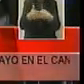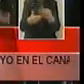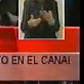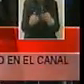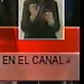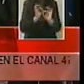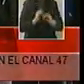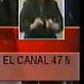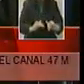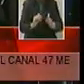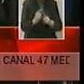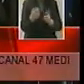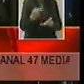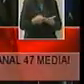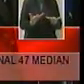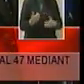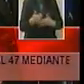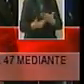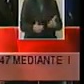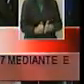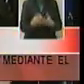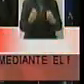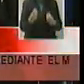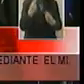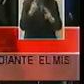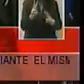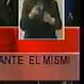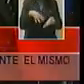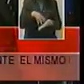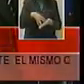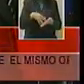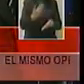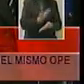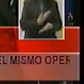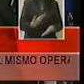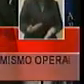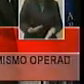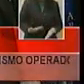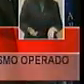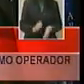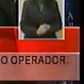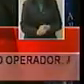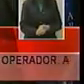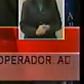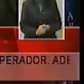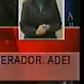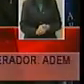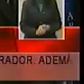en la misma danza. ¿Y por qué quieren seguir en la misma danza? Porque están viendo debilidad en el gobierno.